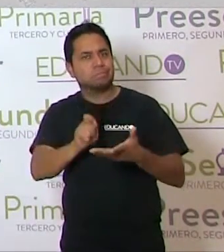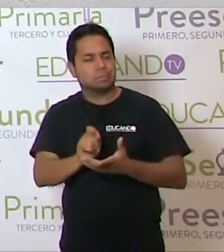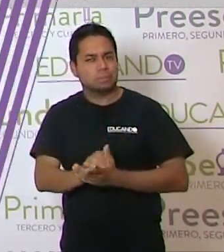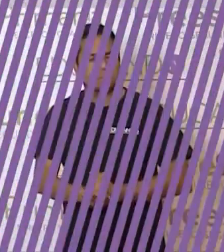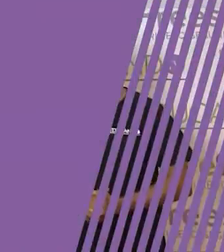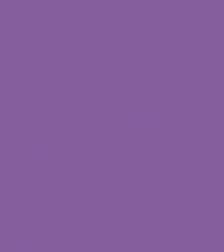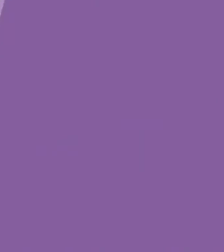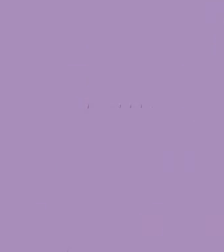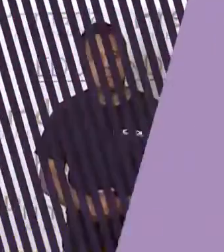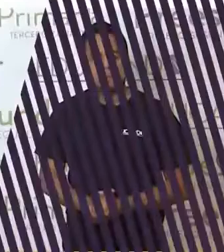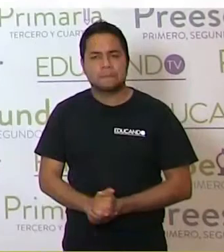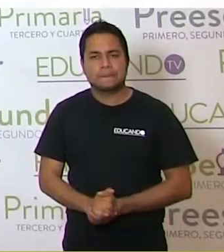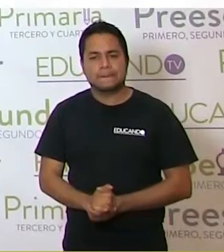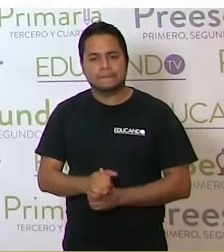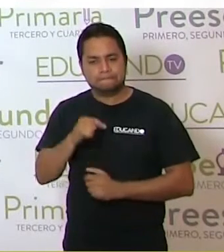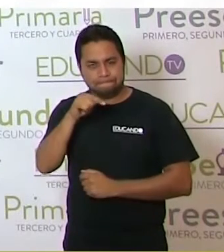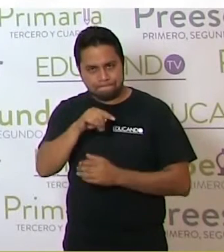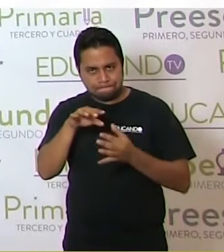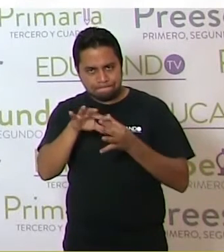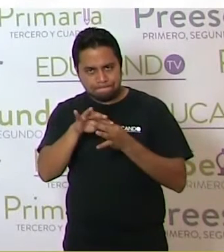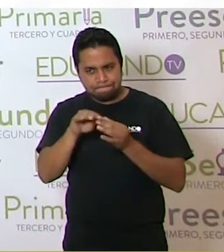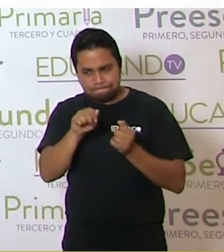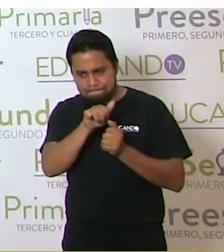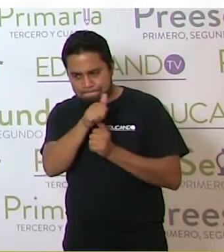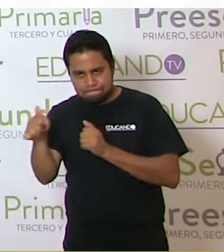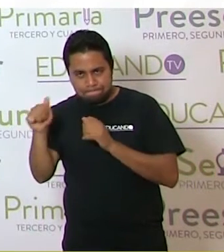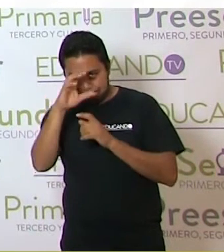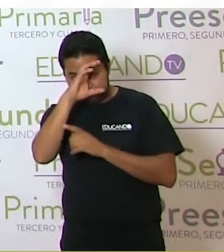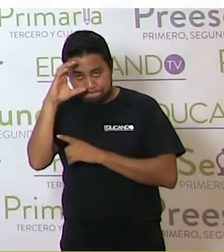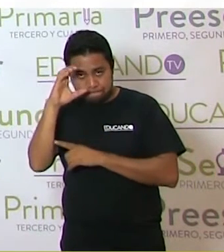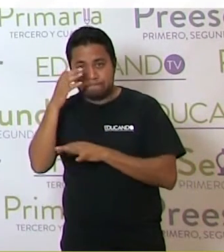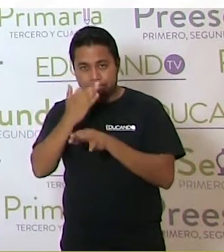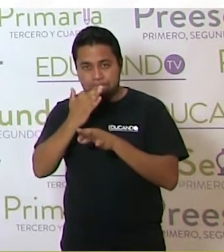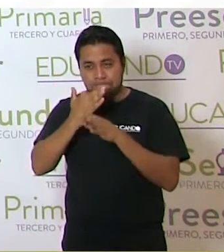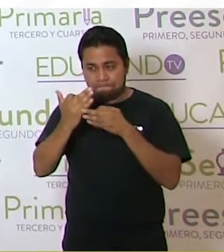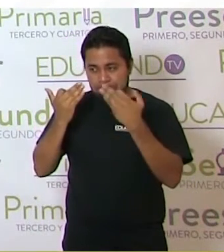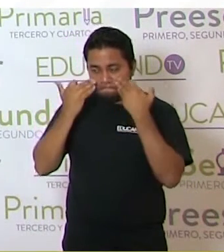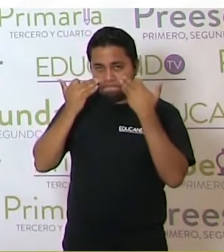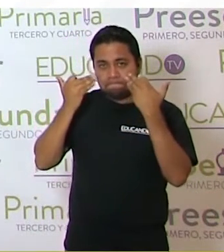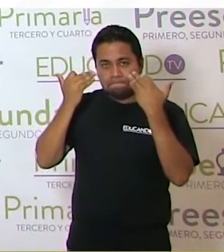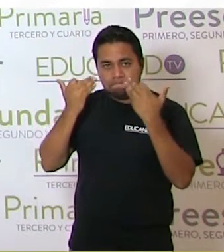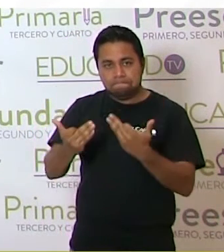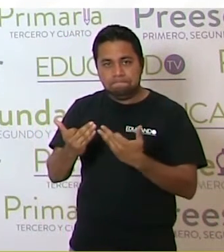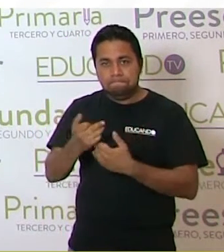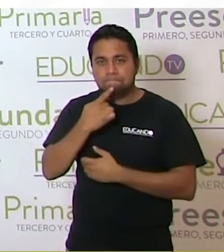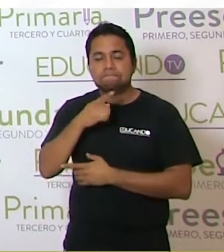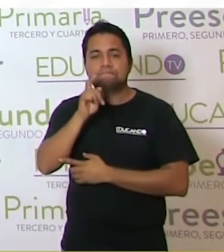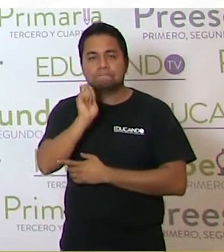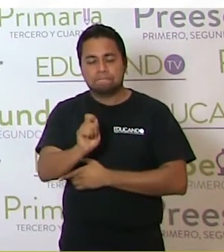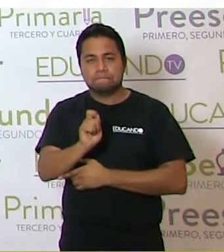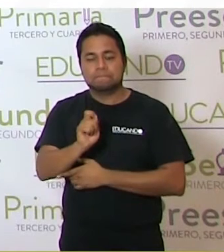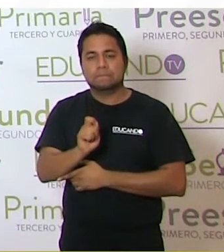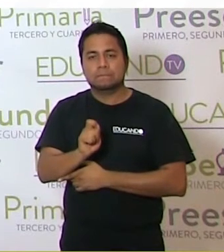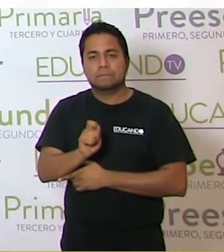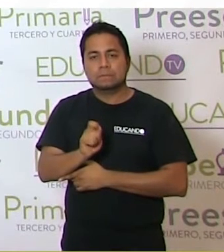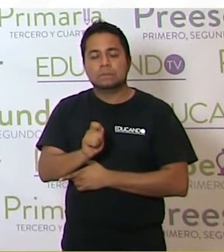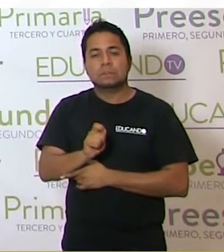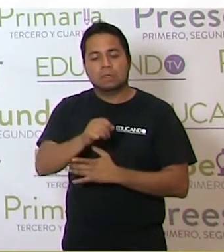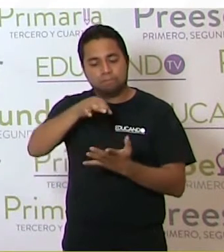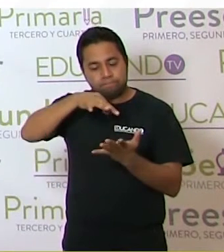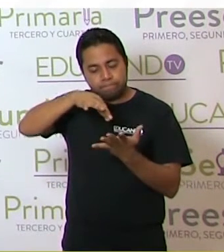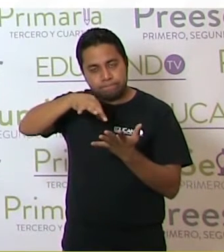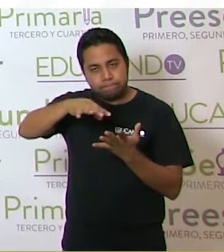aquí nos damos cuenta en la siguiente imagen que estamos viendo dice los cultivos biotecnológicos